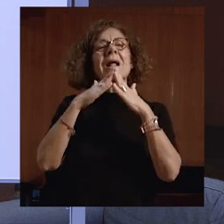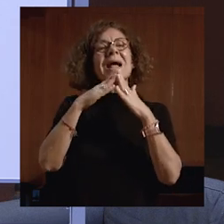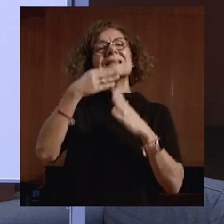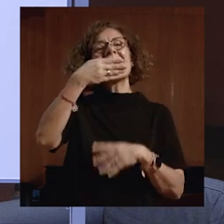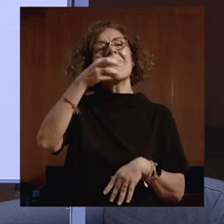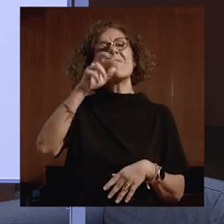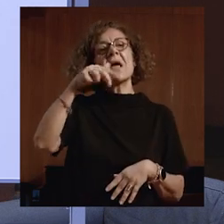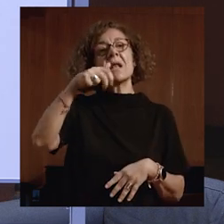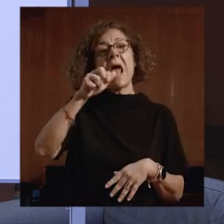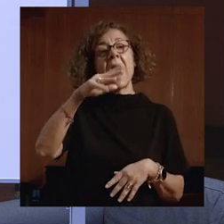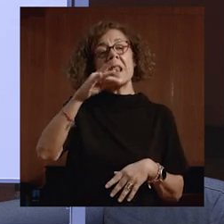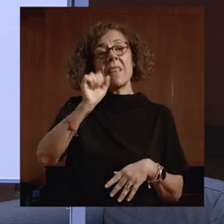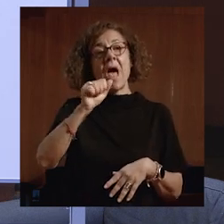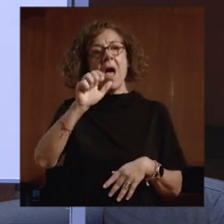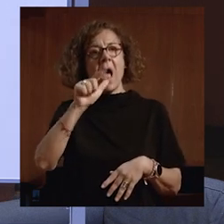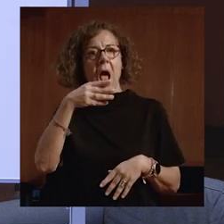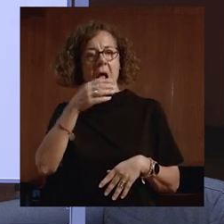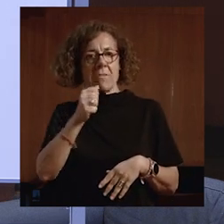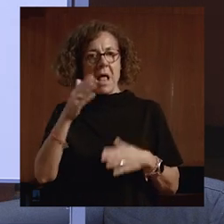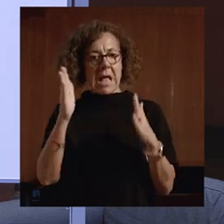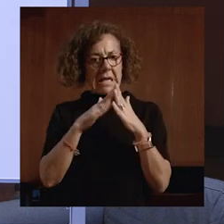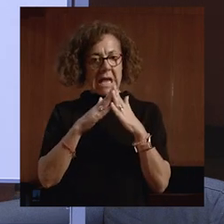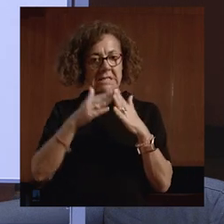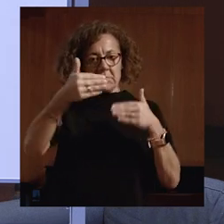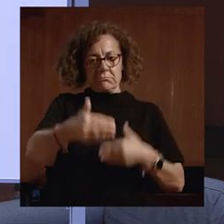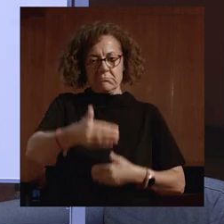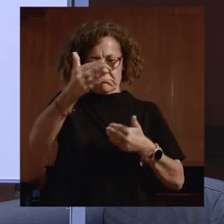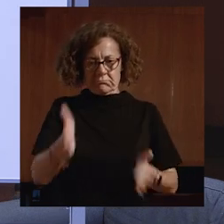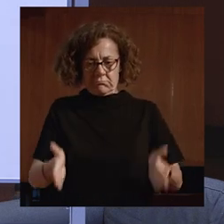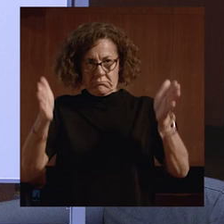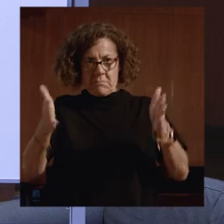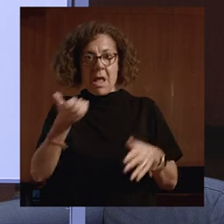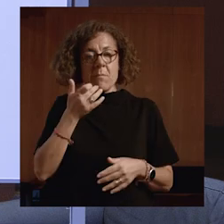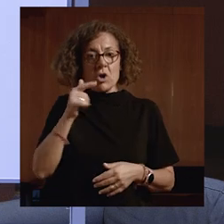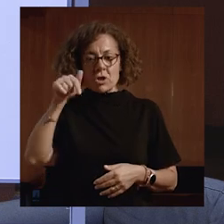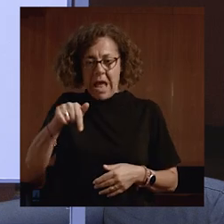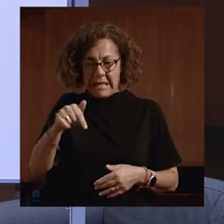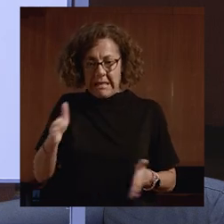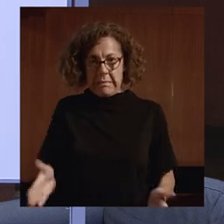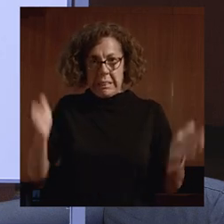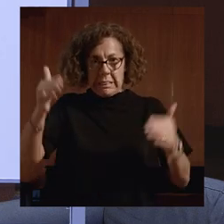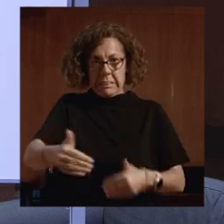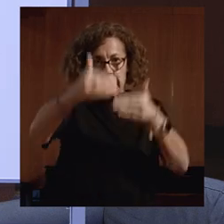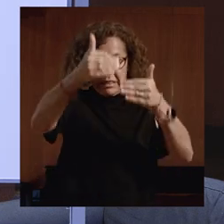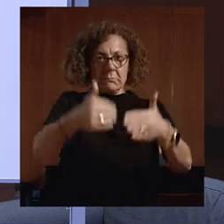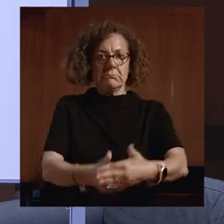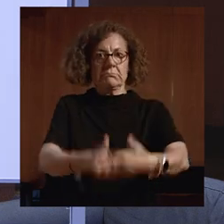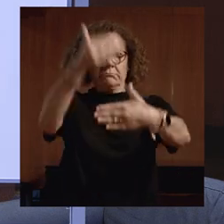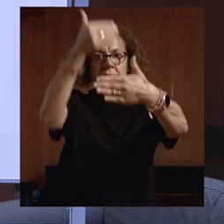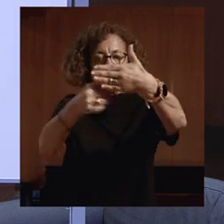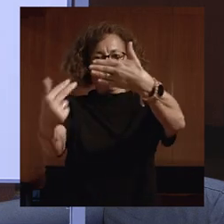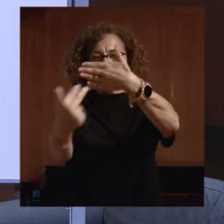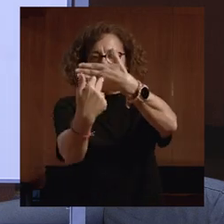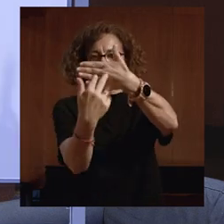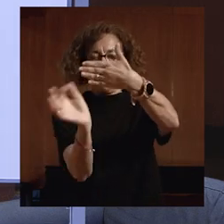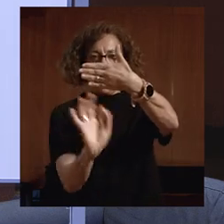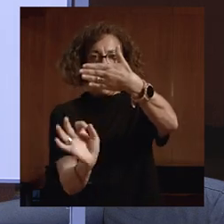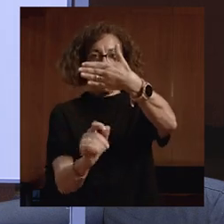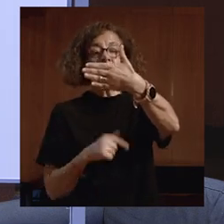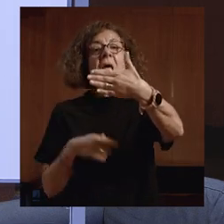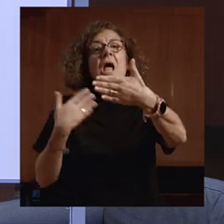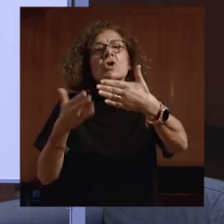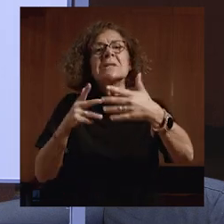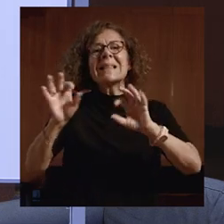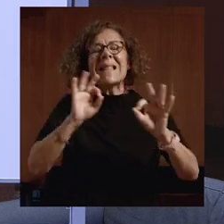casa de Bernarda Alba. Las casas tienen cuatro paredes, ¿verdad? Pero si hay cuatro paredes en el escenario, ustedes no ven nada. Entonces, en teatro hay una pared,